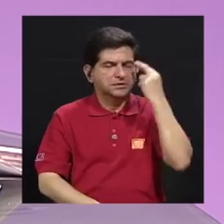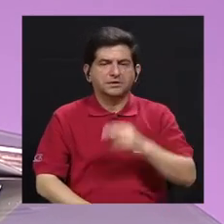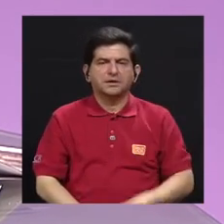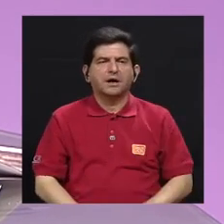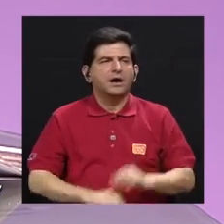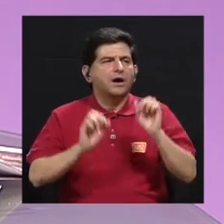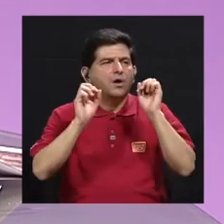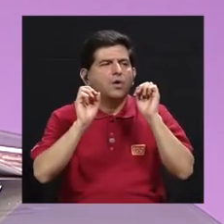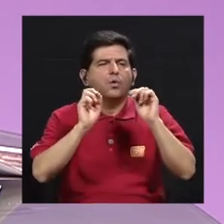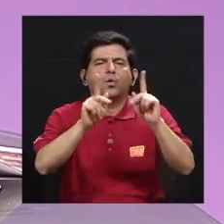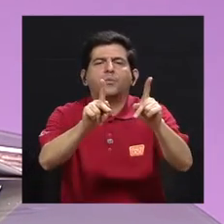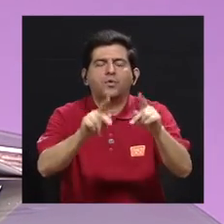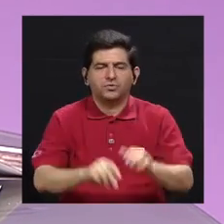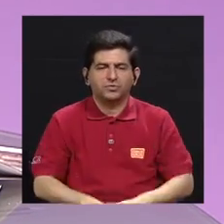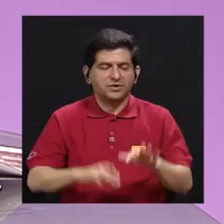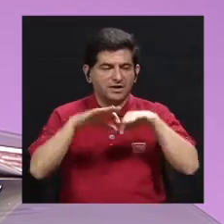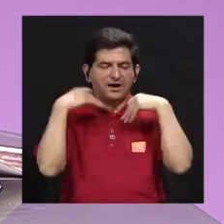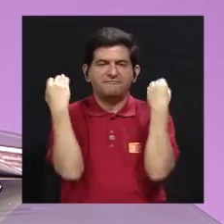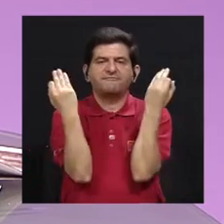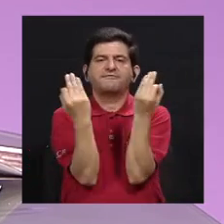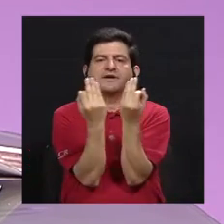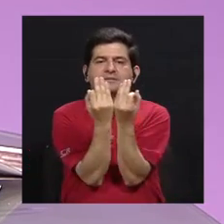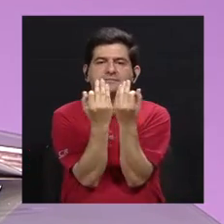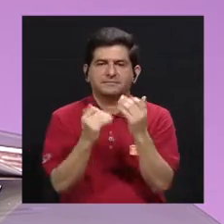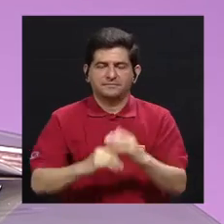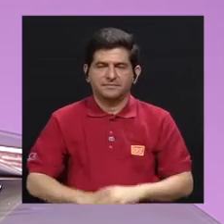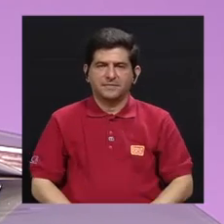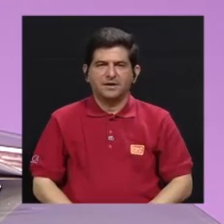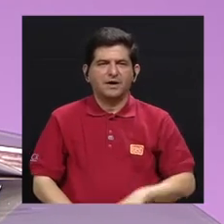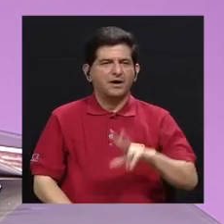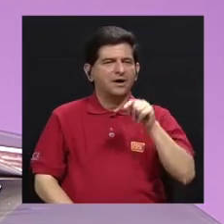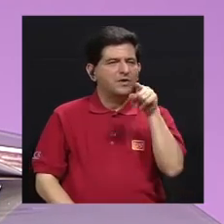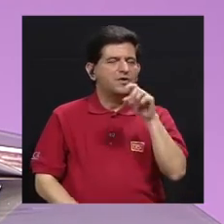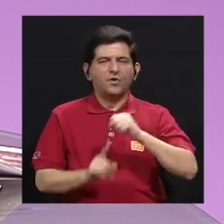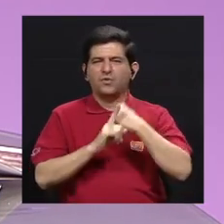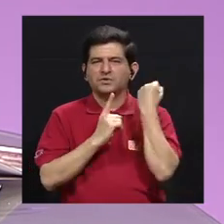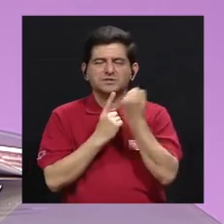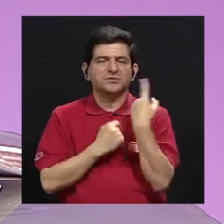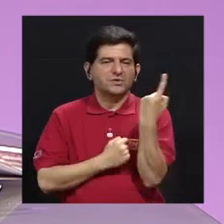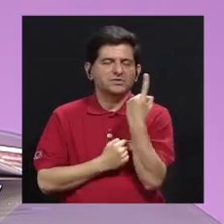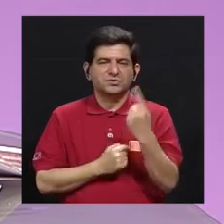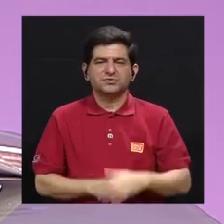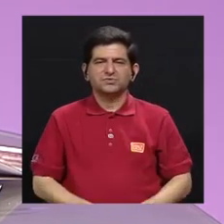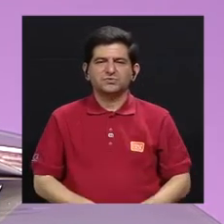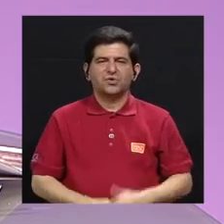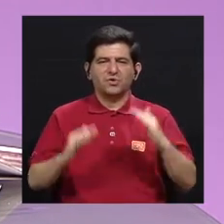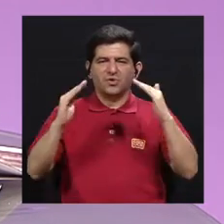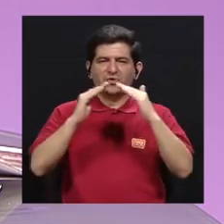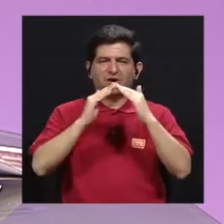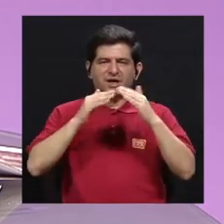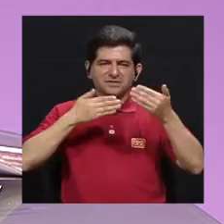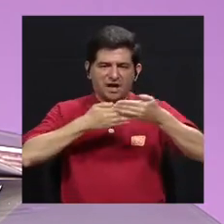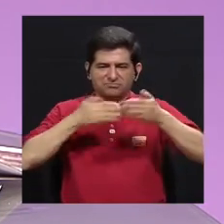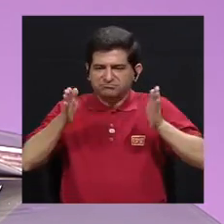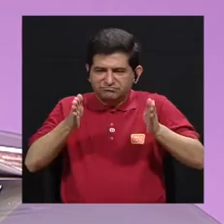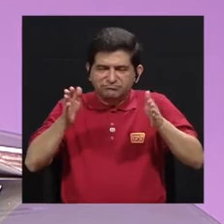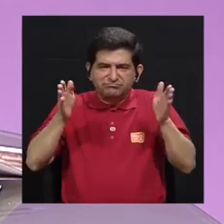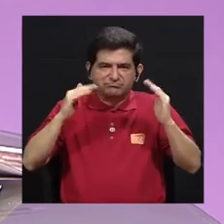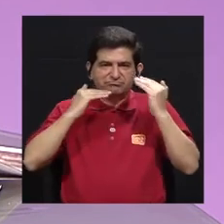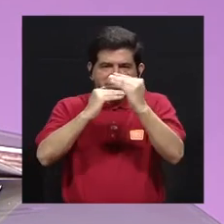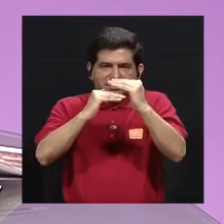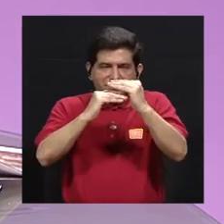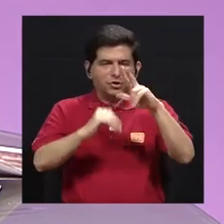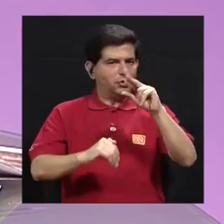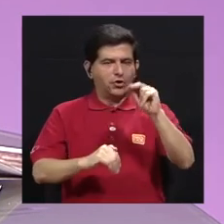le permite a esas familias no quedarse en esas cuatro paredes sino ver más allá y